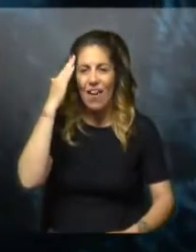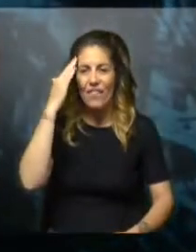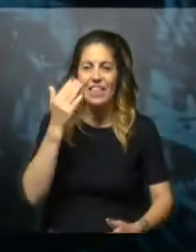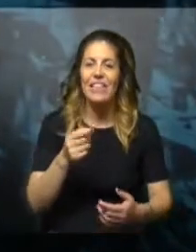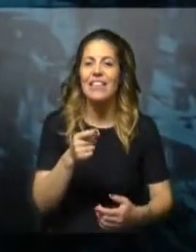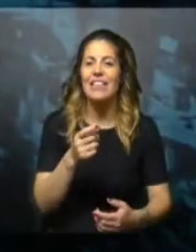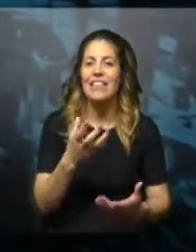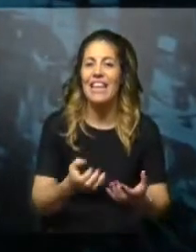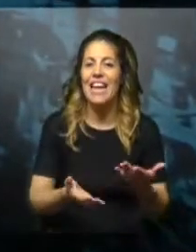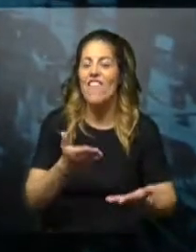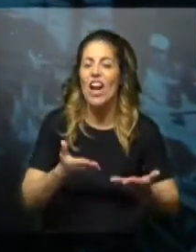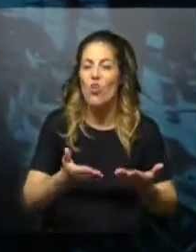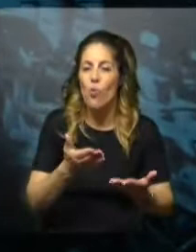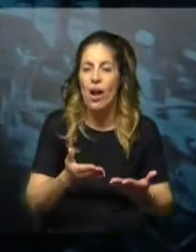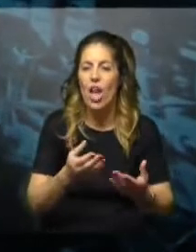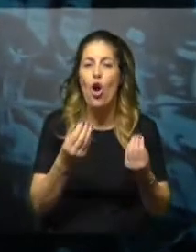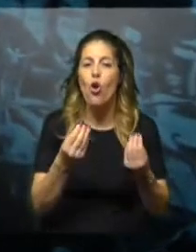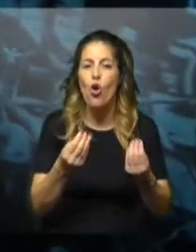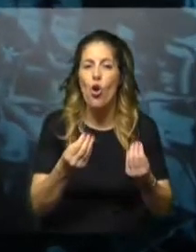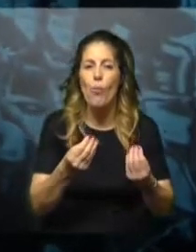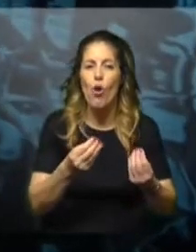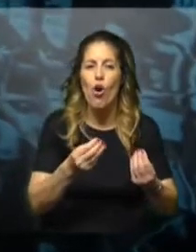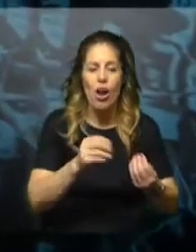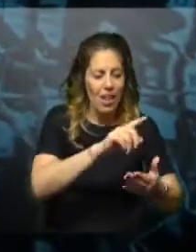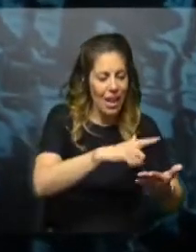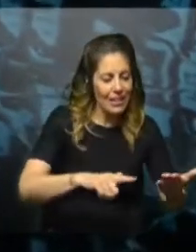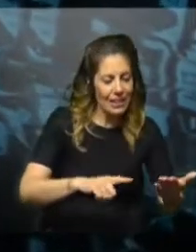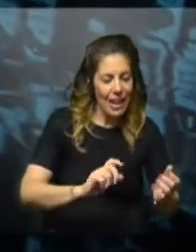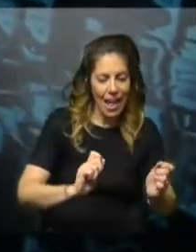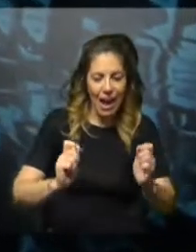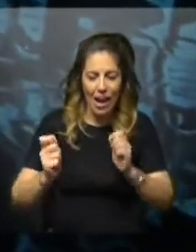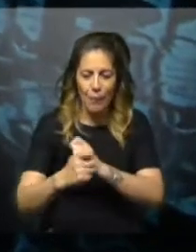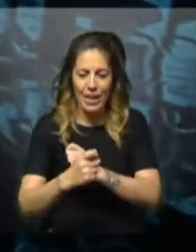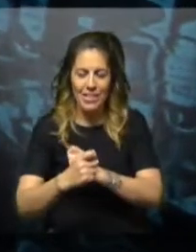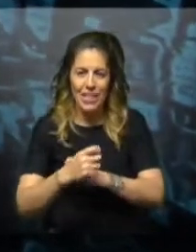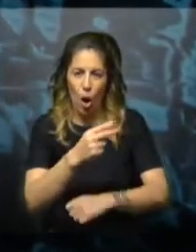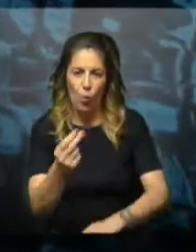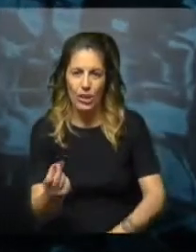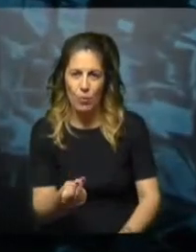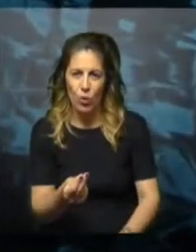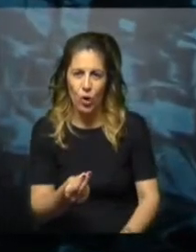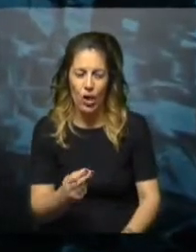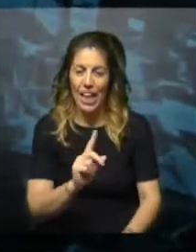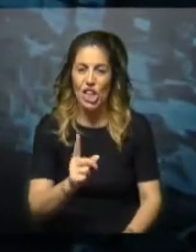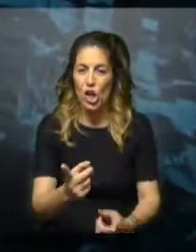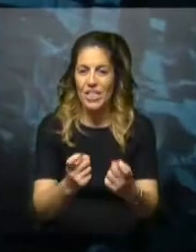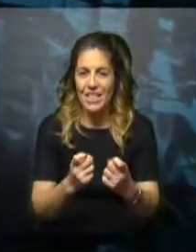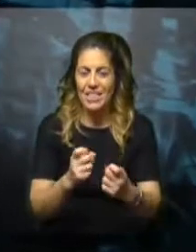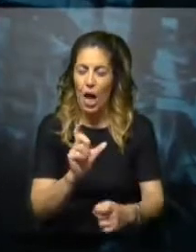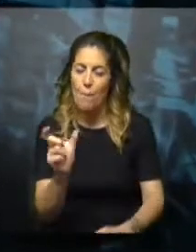evaluar Cómo literalizar gráficamente vos una historia y como esa historia no necesita de las palabras para